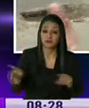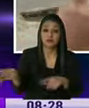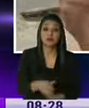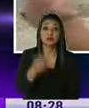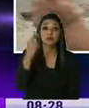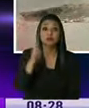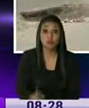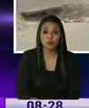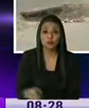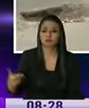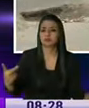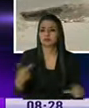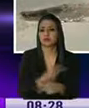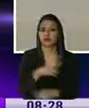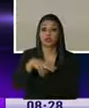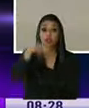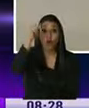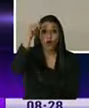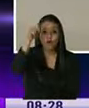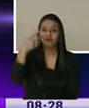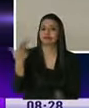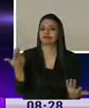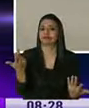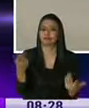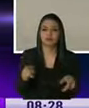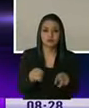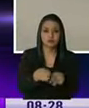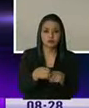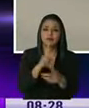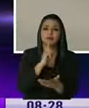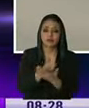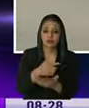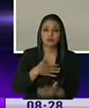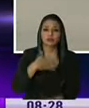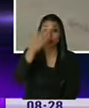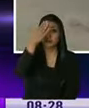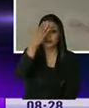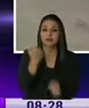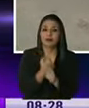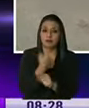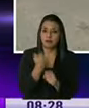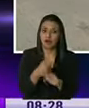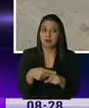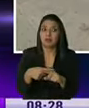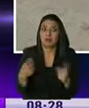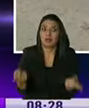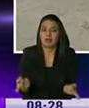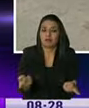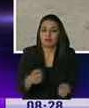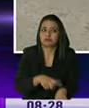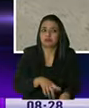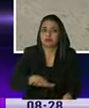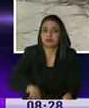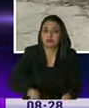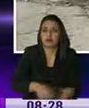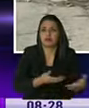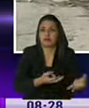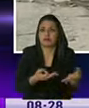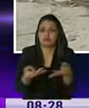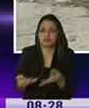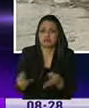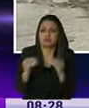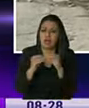sur, ni hablar, y en el norte igual. Hay muchos sectores, yo entiendo que están trabajando, ¿no? Pero al parecer hay que implementar mayor